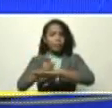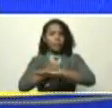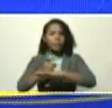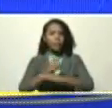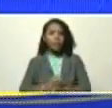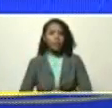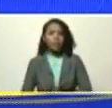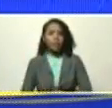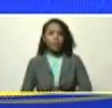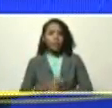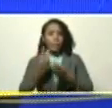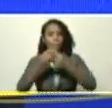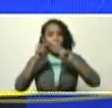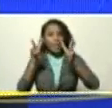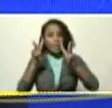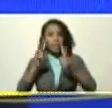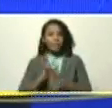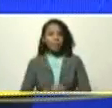de paz.